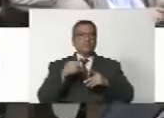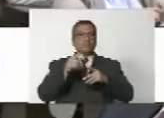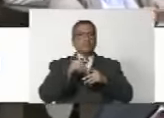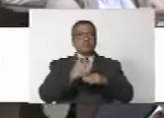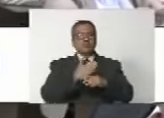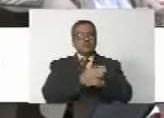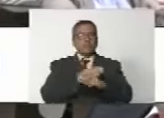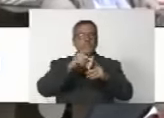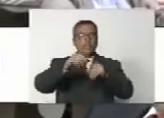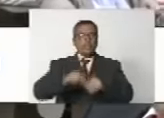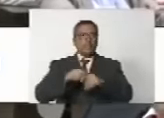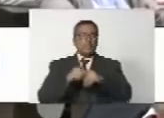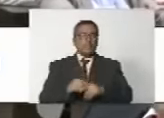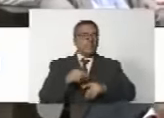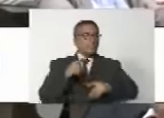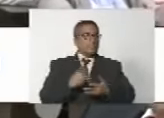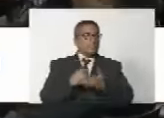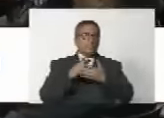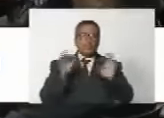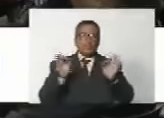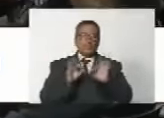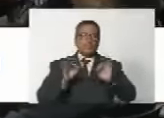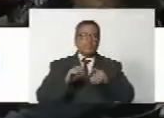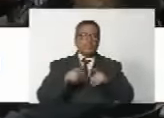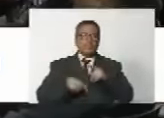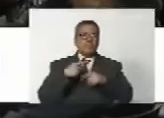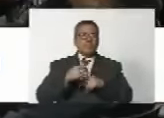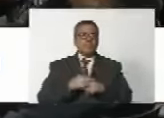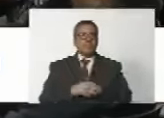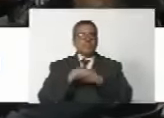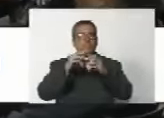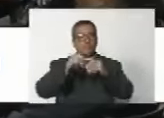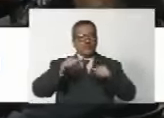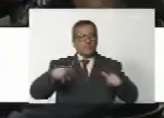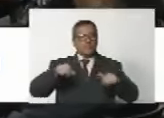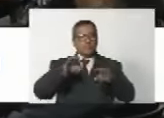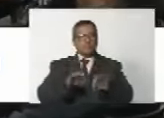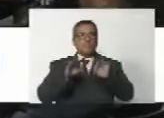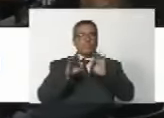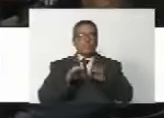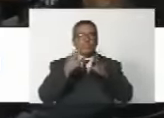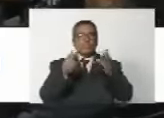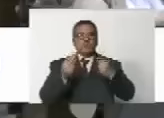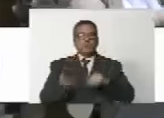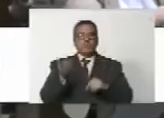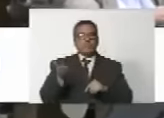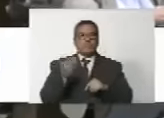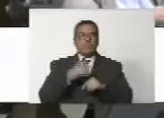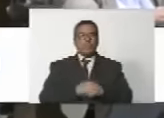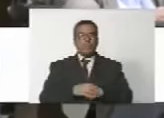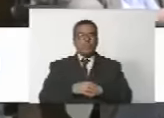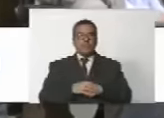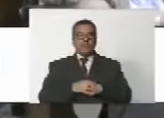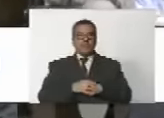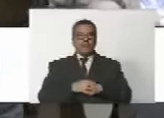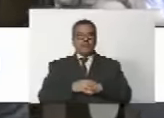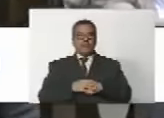semiliviano, ya no es crudo pesado y extrapesado, es un crudo especial importante. Y